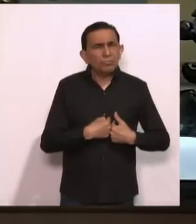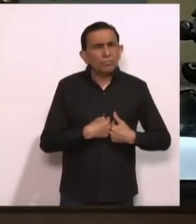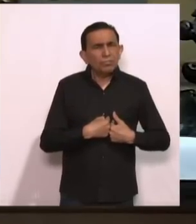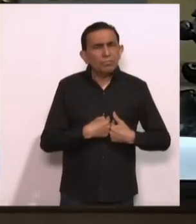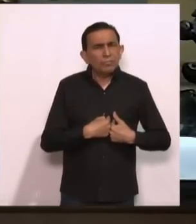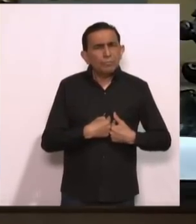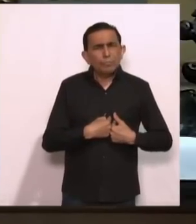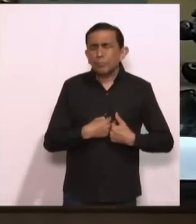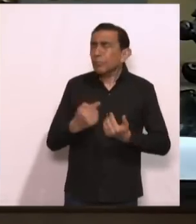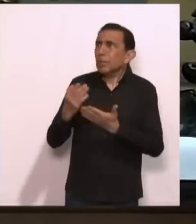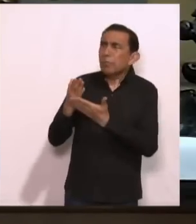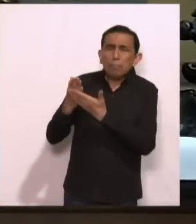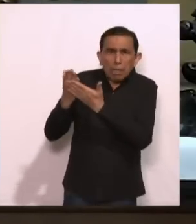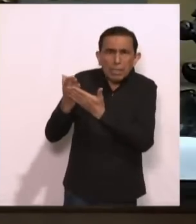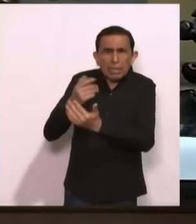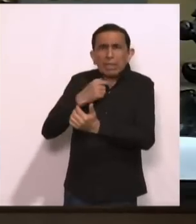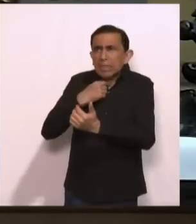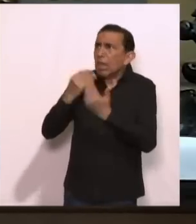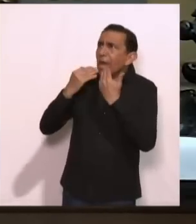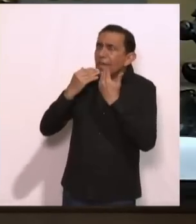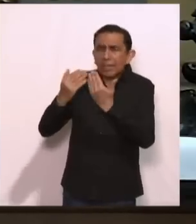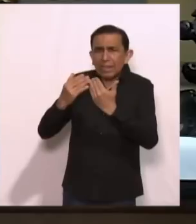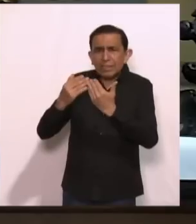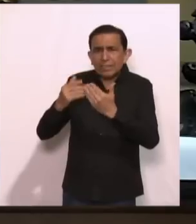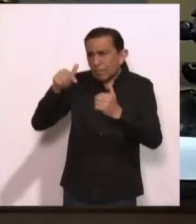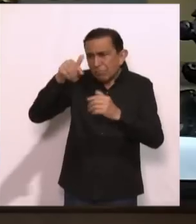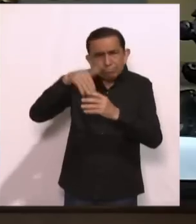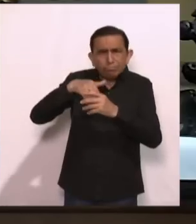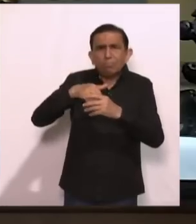lo que queremos pedir, lo que queremos agradecer en esta misa.